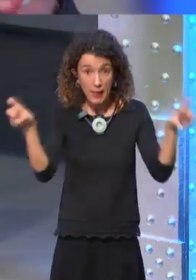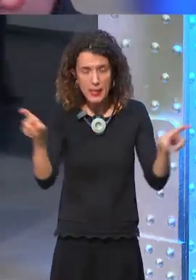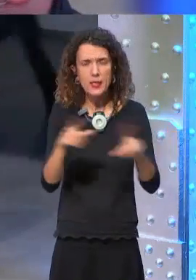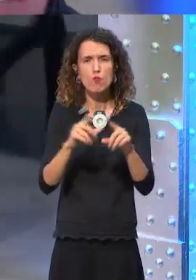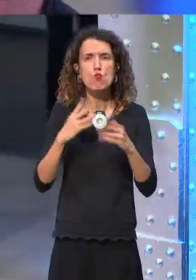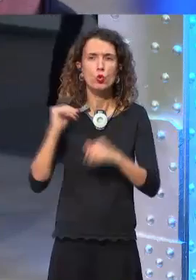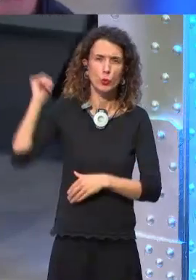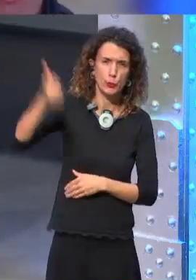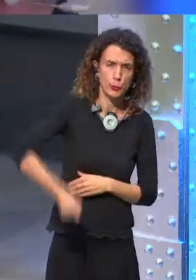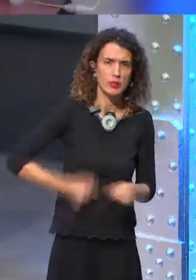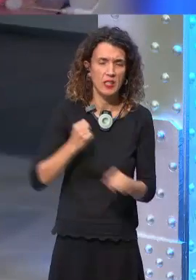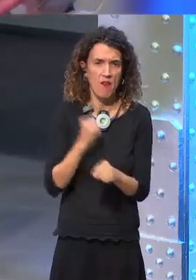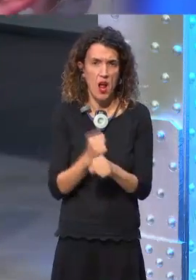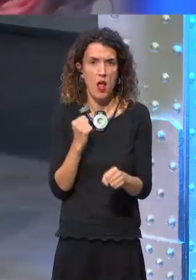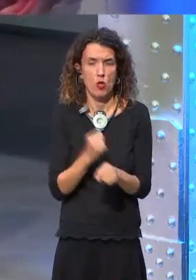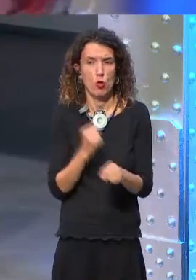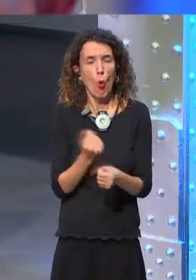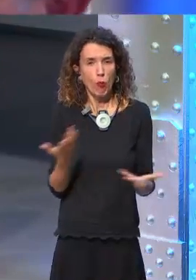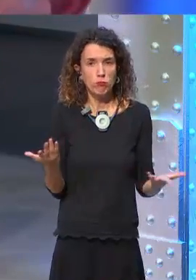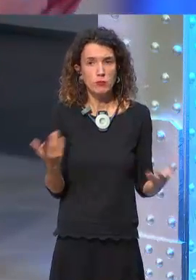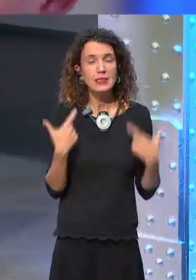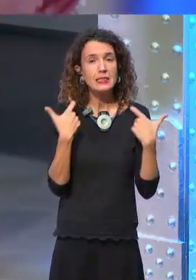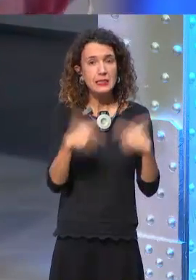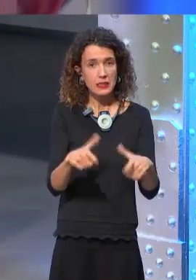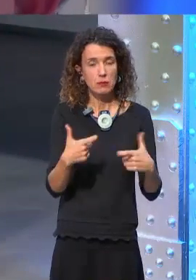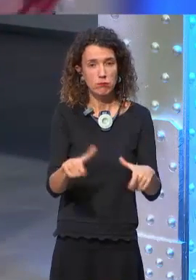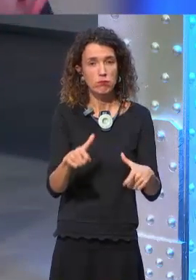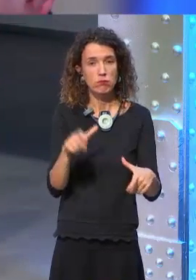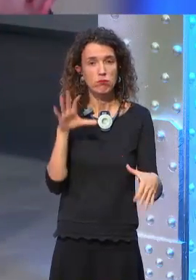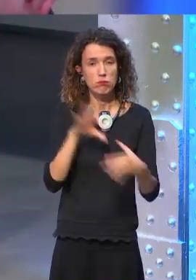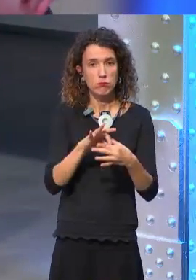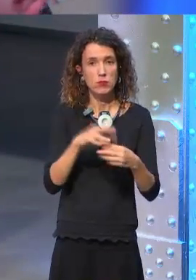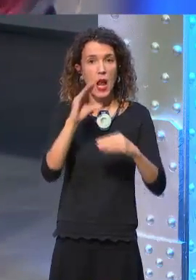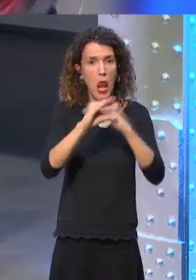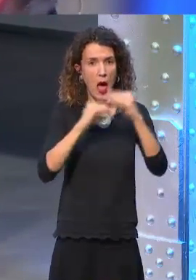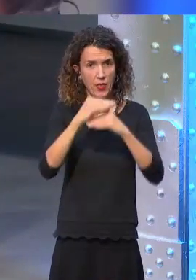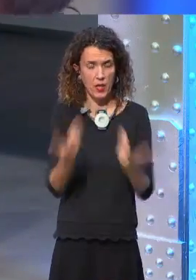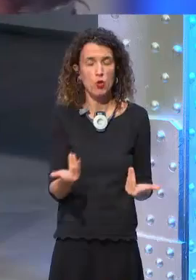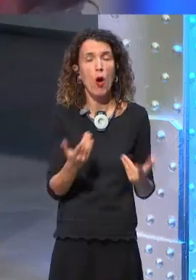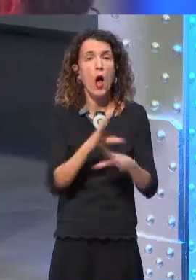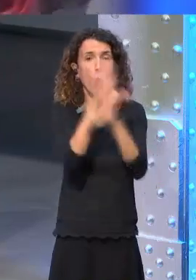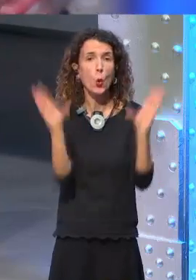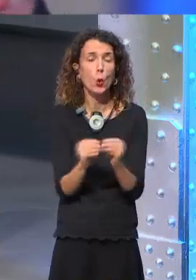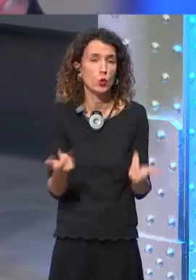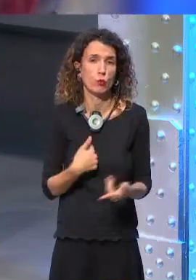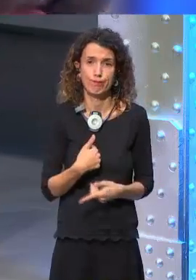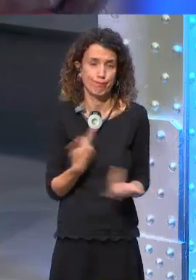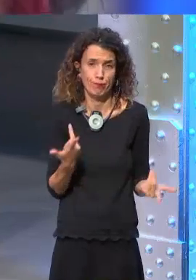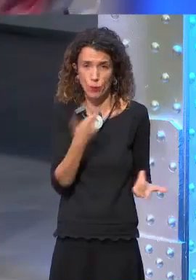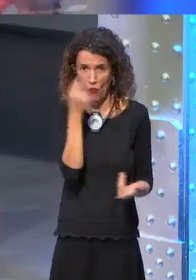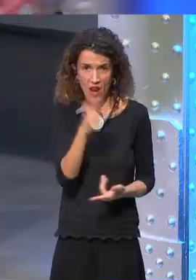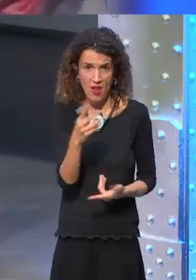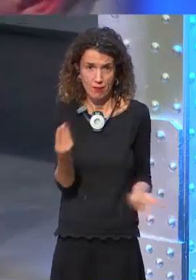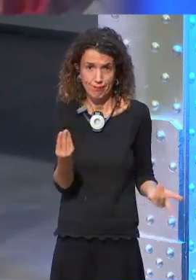lleva muchas generaciones trabajando en el sector de los ladrillos. La conclusión fue que no merecía la